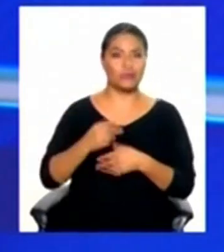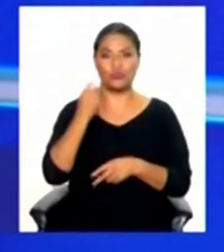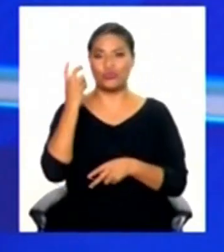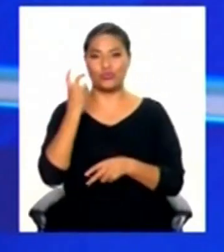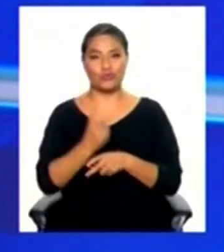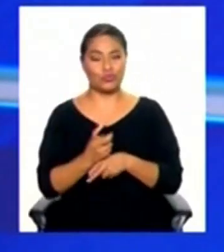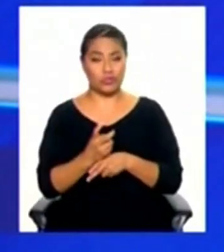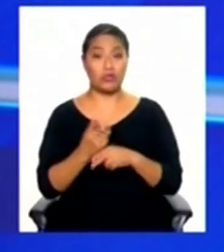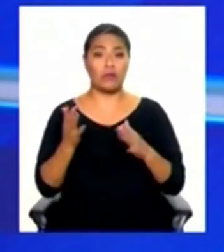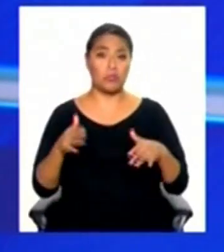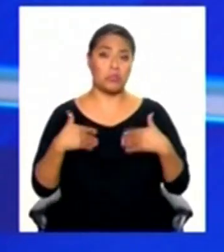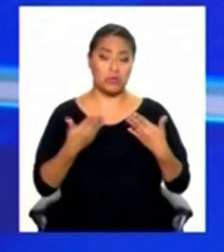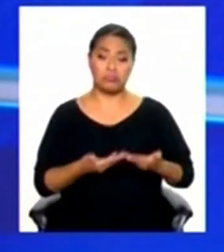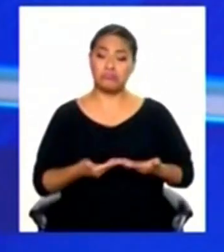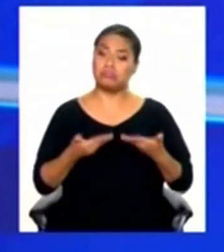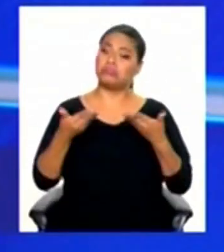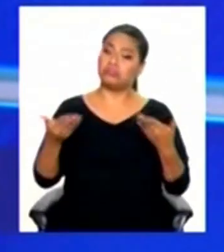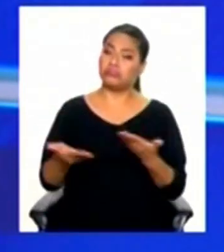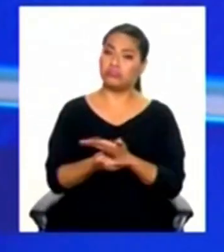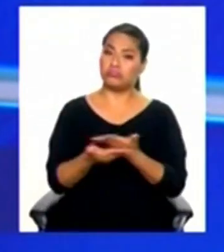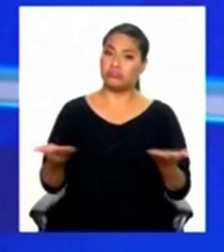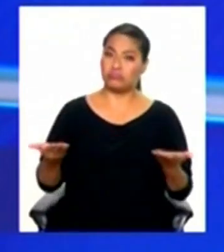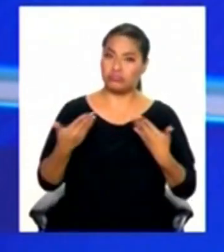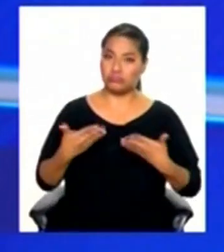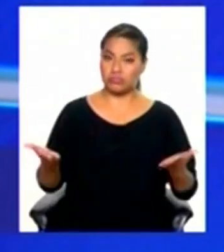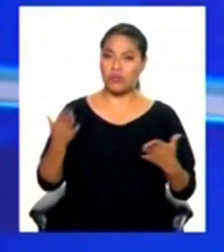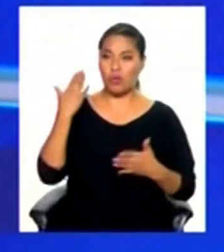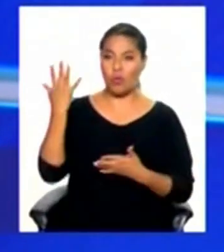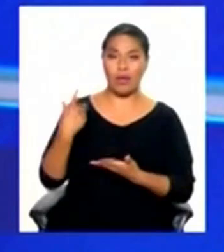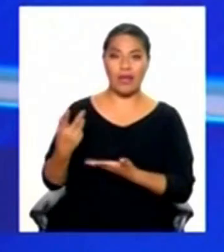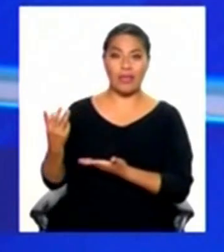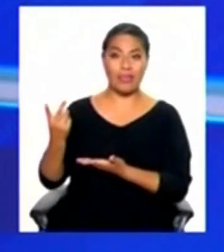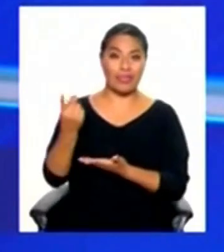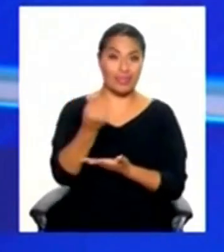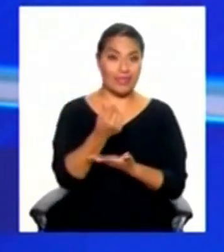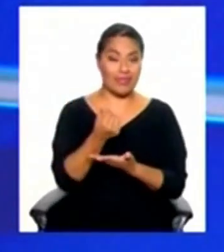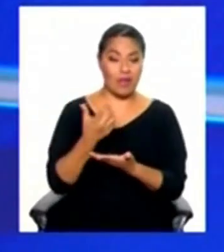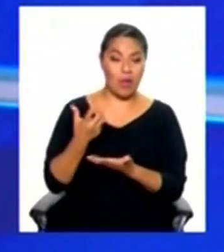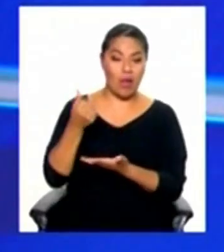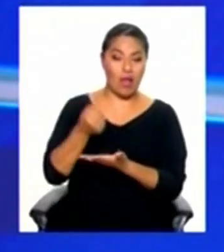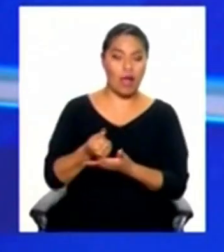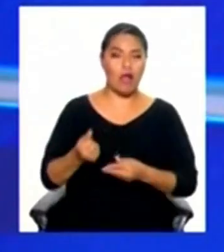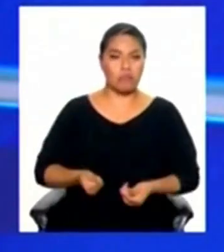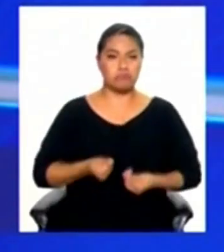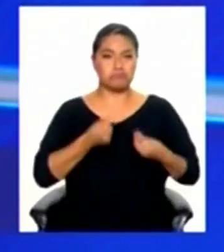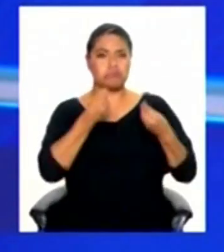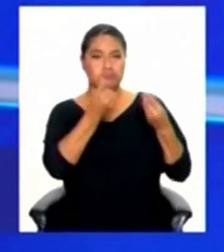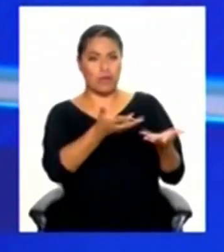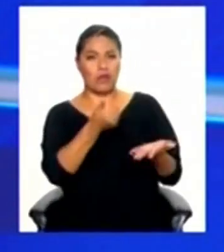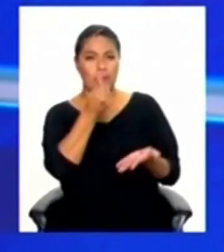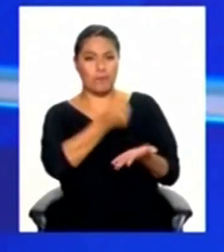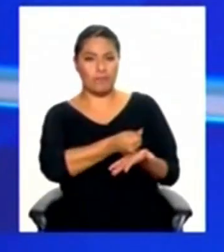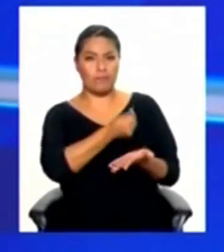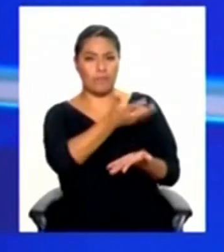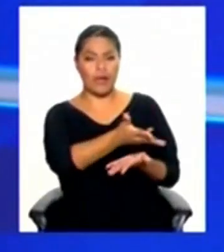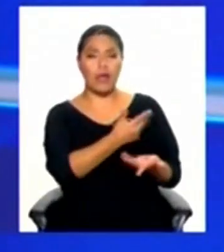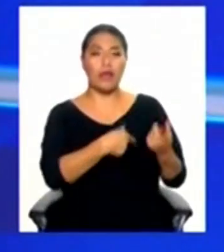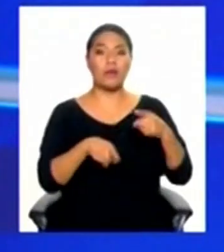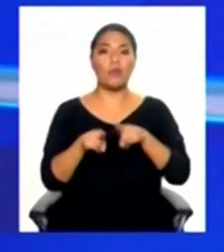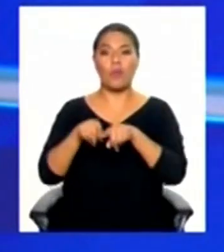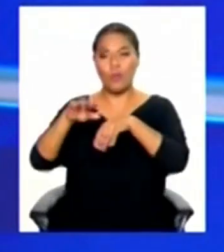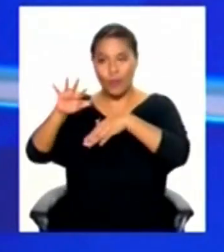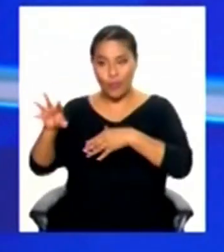gran oportunidad no para generar espacios de gasto público que permitan a su vez no reanimar